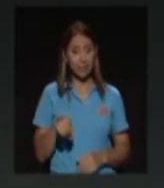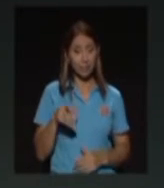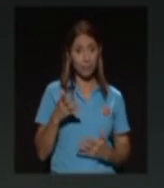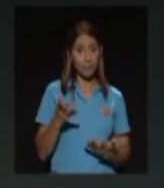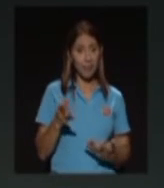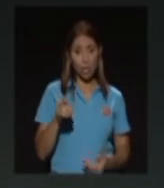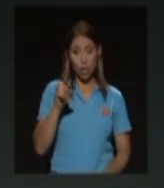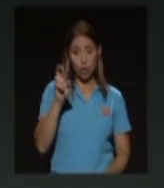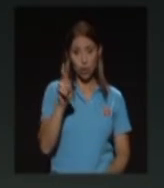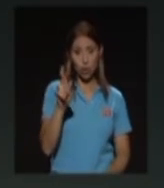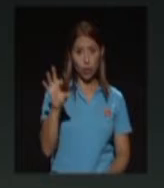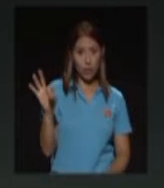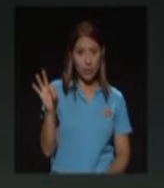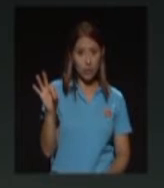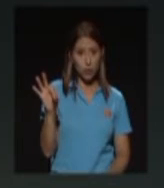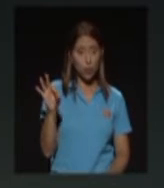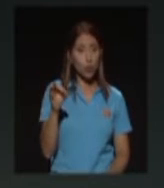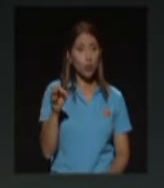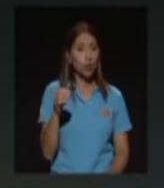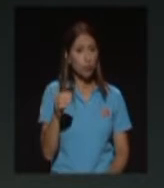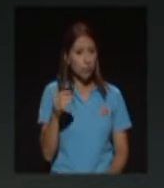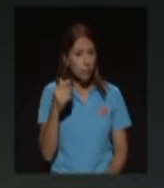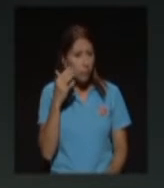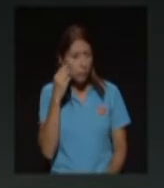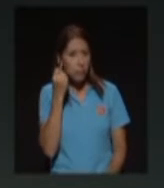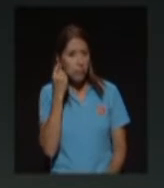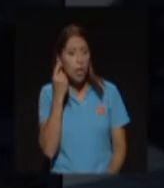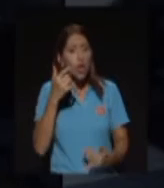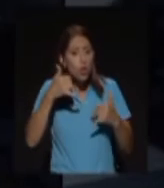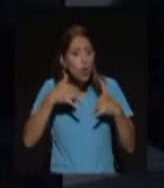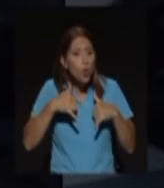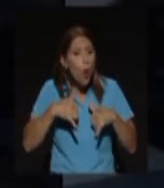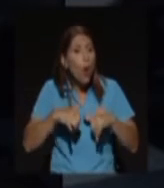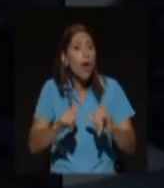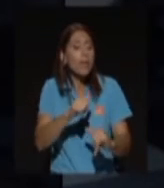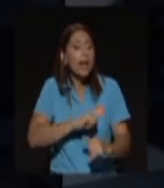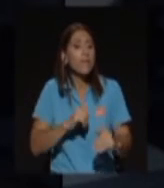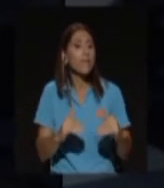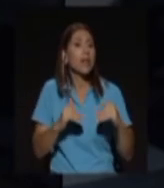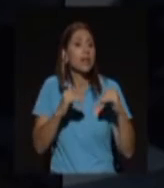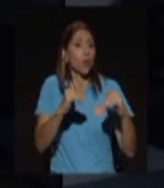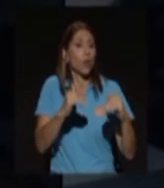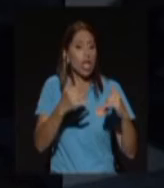todavía era rector y le quedaba tiempo, y toma esa decisión